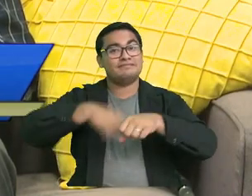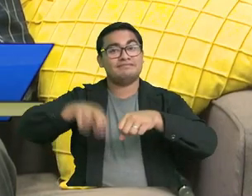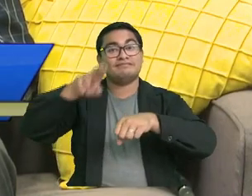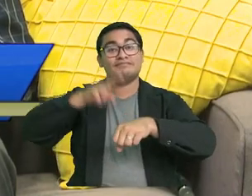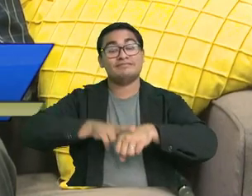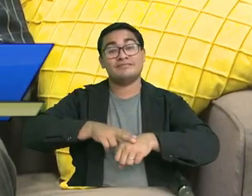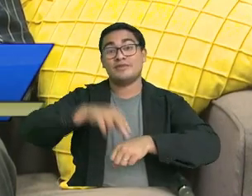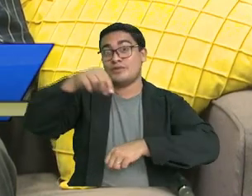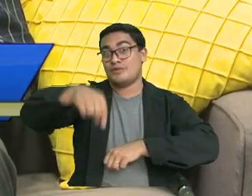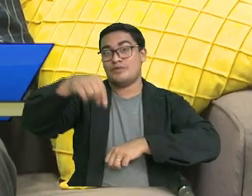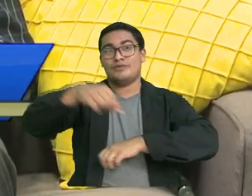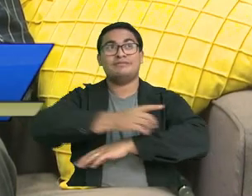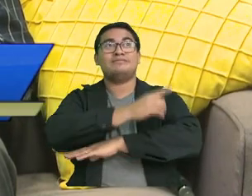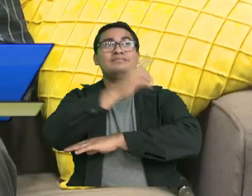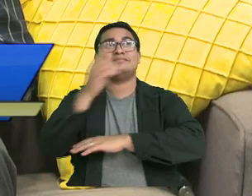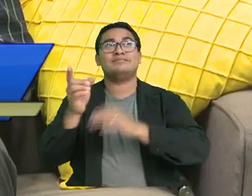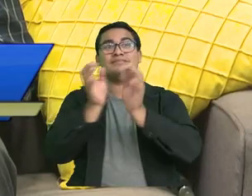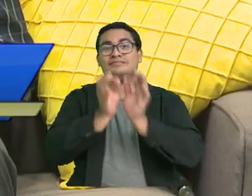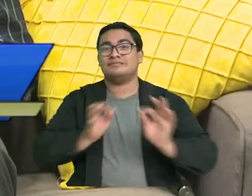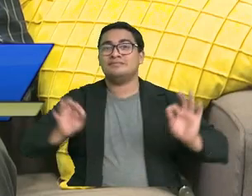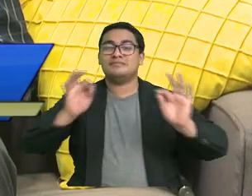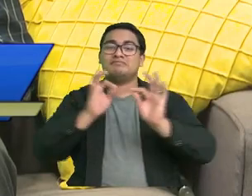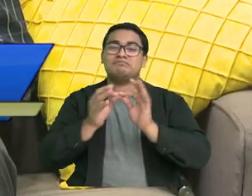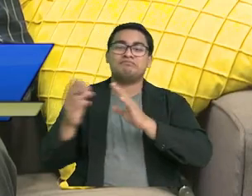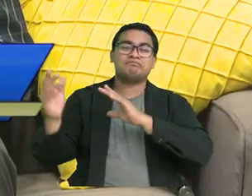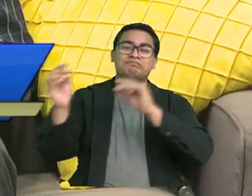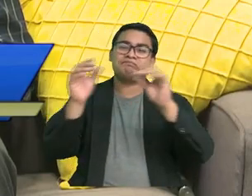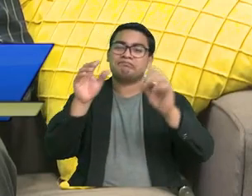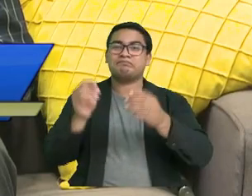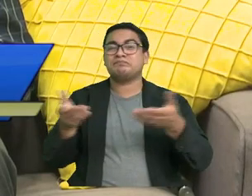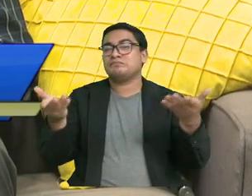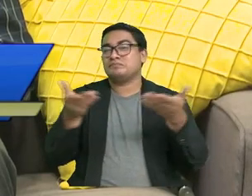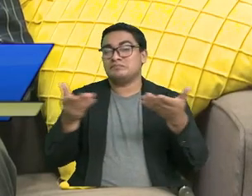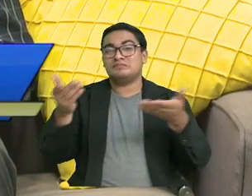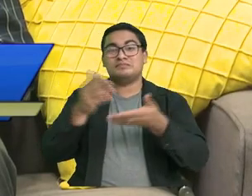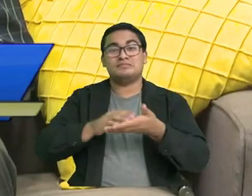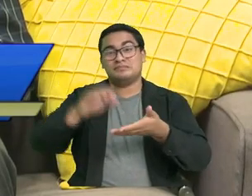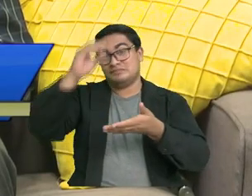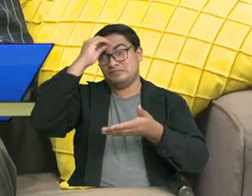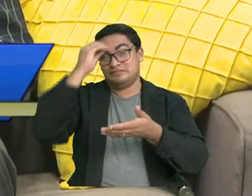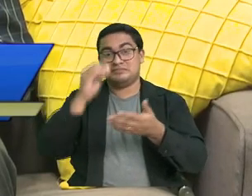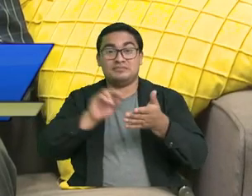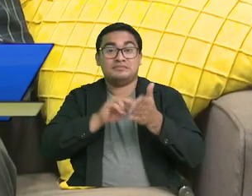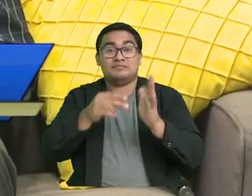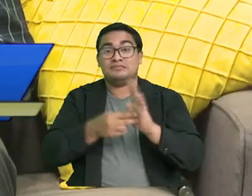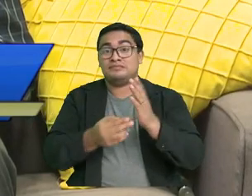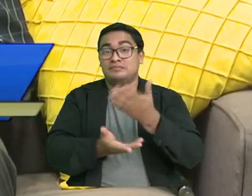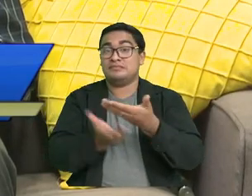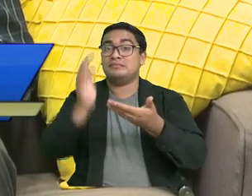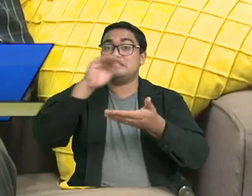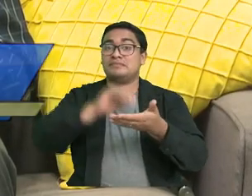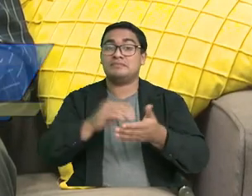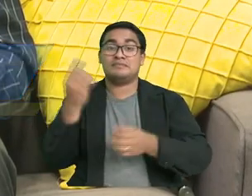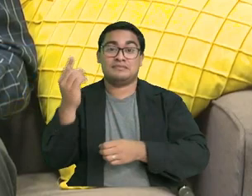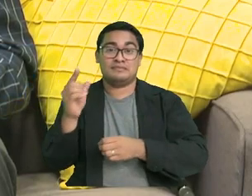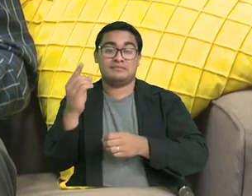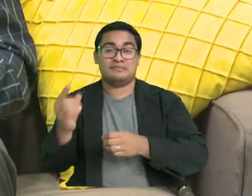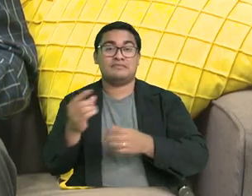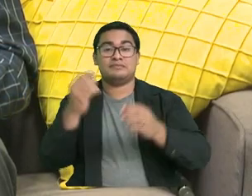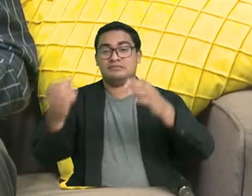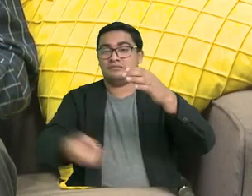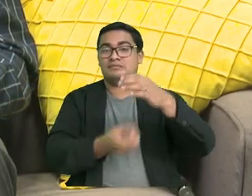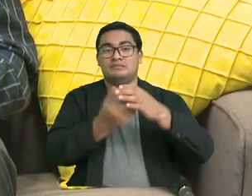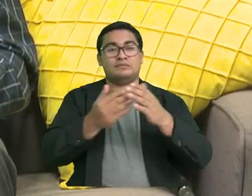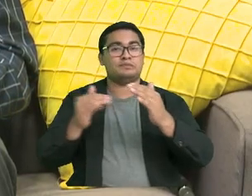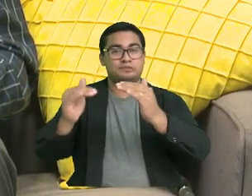una conversación muy importante que nos ayudará a entender las dimensiones de lo que significa restitución de derechos, integración, equidad e